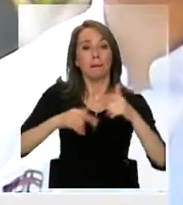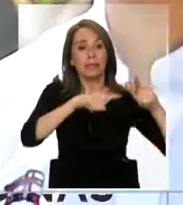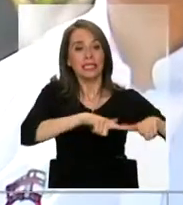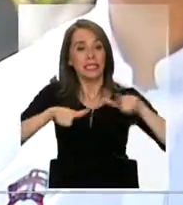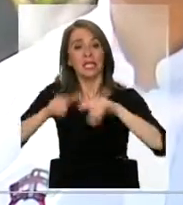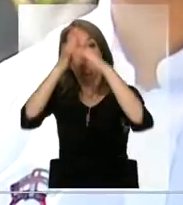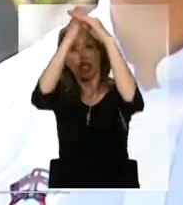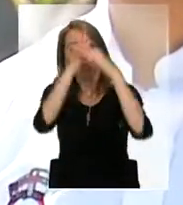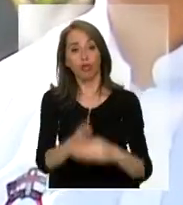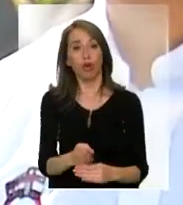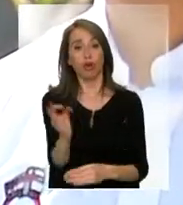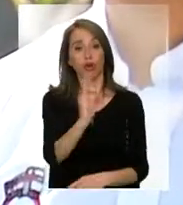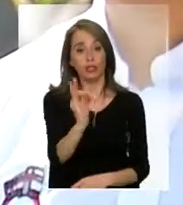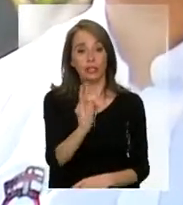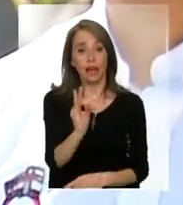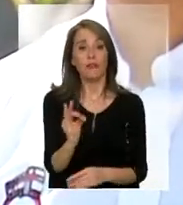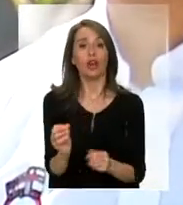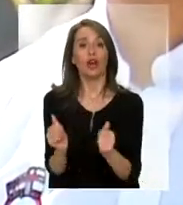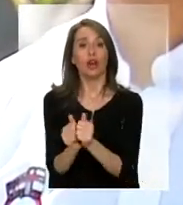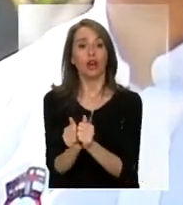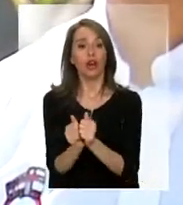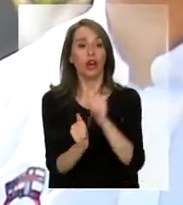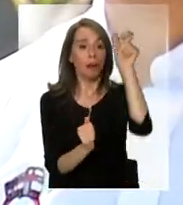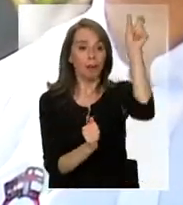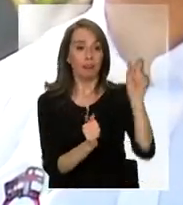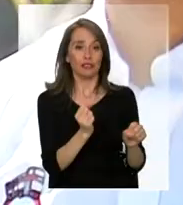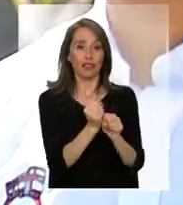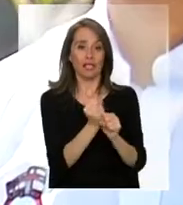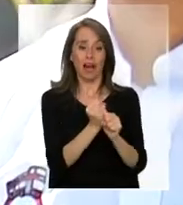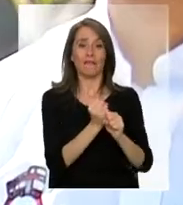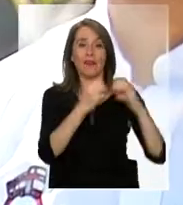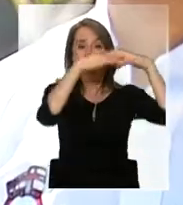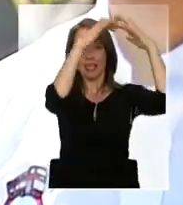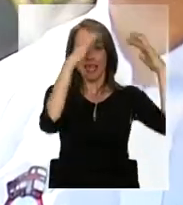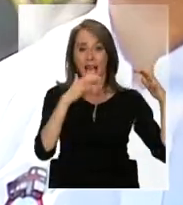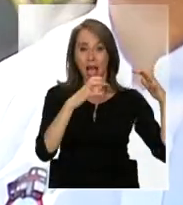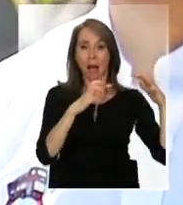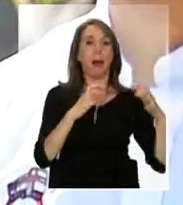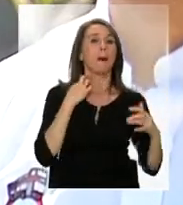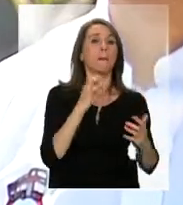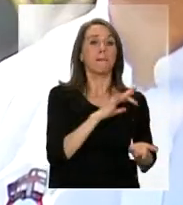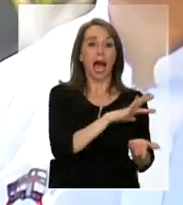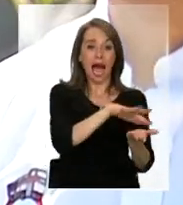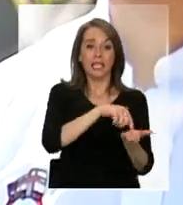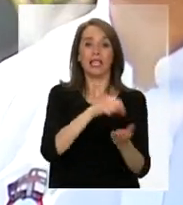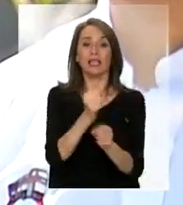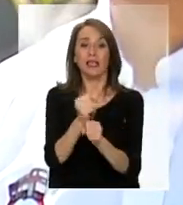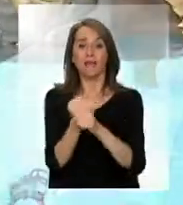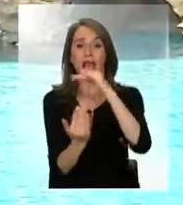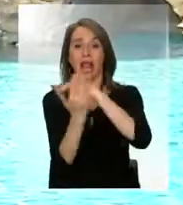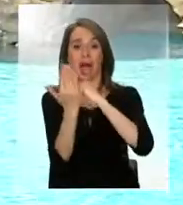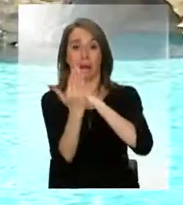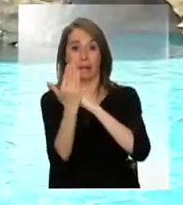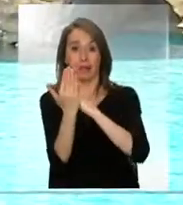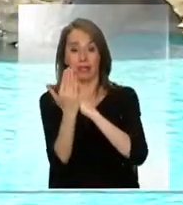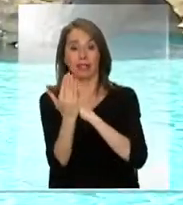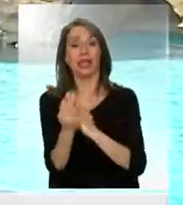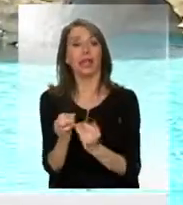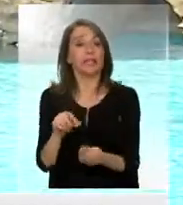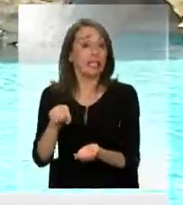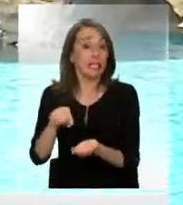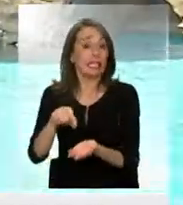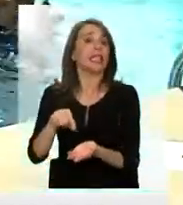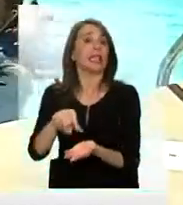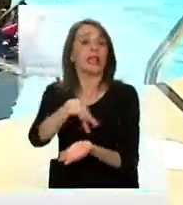días sábados vamos a estar aquí junto con la gente del parque que nos ha prestado sus instalaciones para poder trabajar en las mañanas. En pleno centro